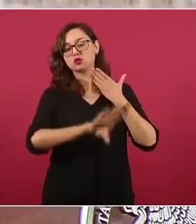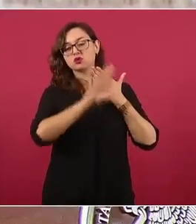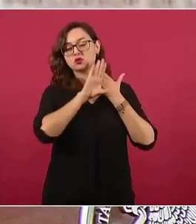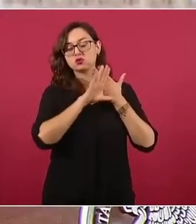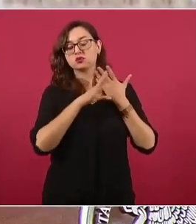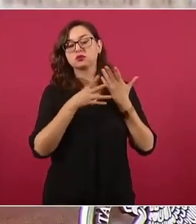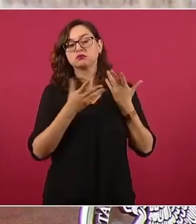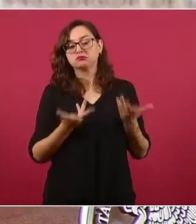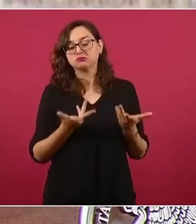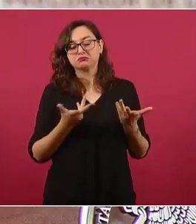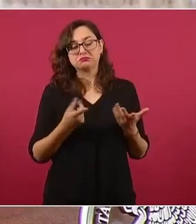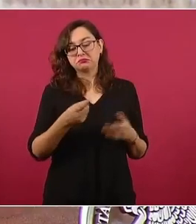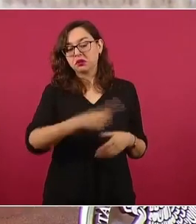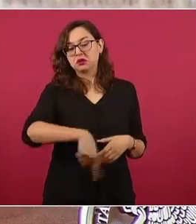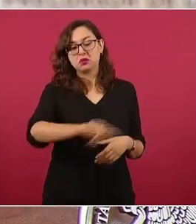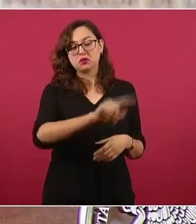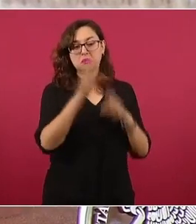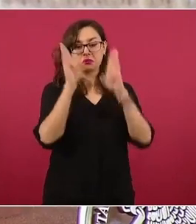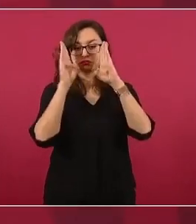adversarios conservadores,